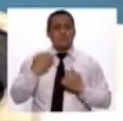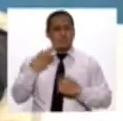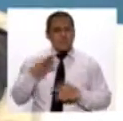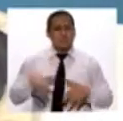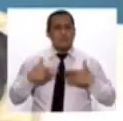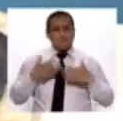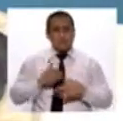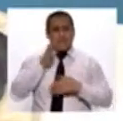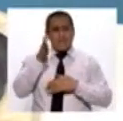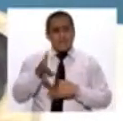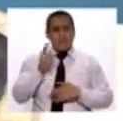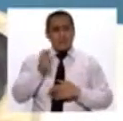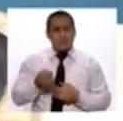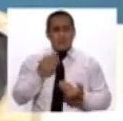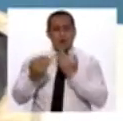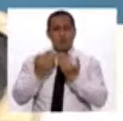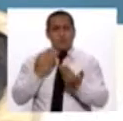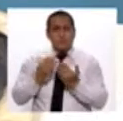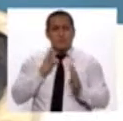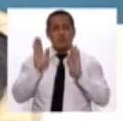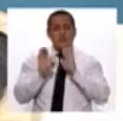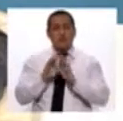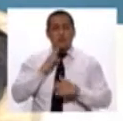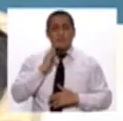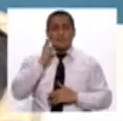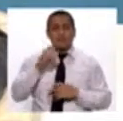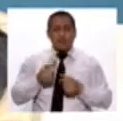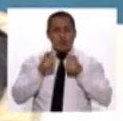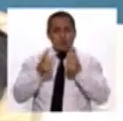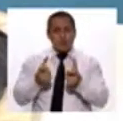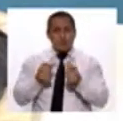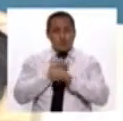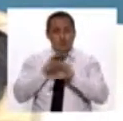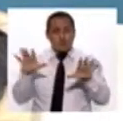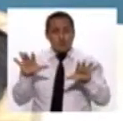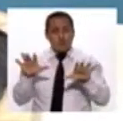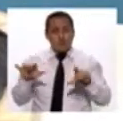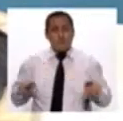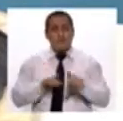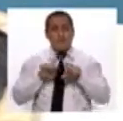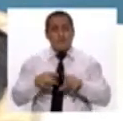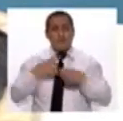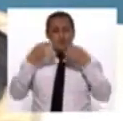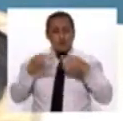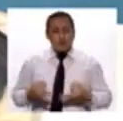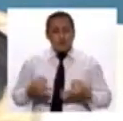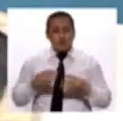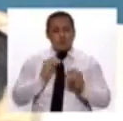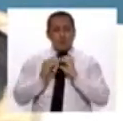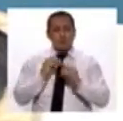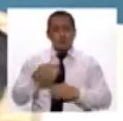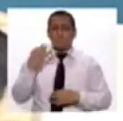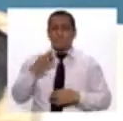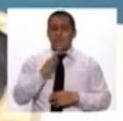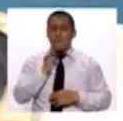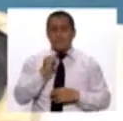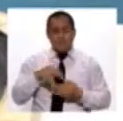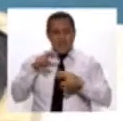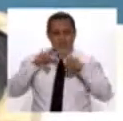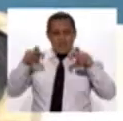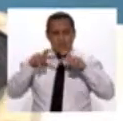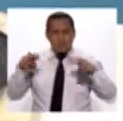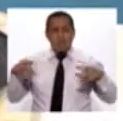recurrir luego a los jueces para discutir si la aplicación de este control difuso fue correcto o no fue correcto. Siempre habrá la